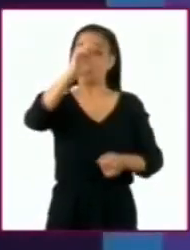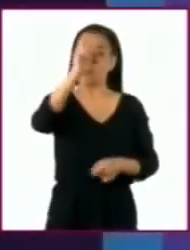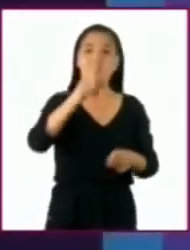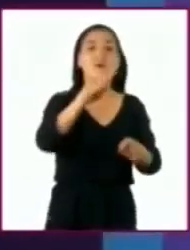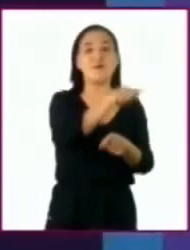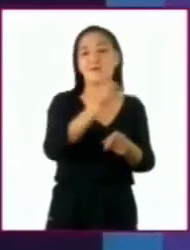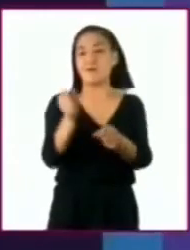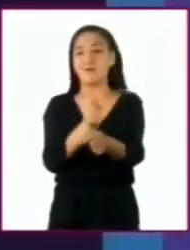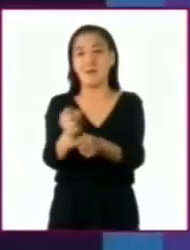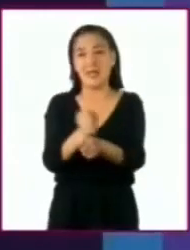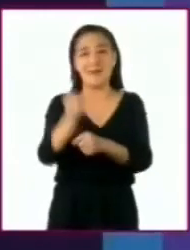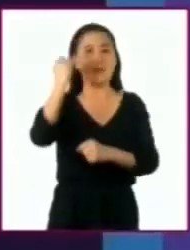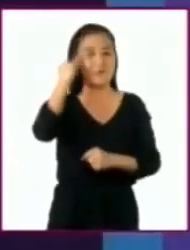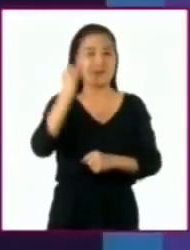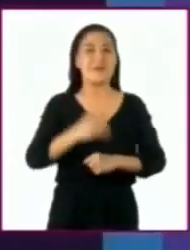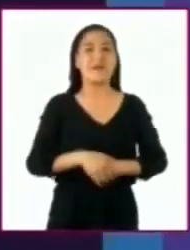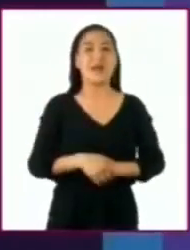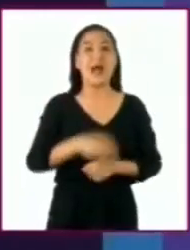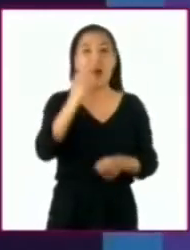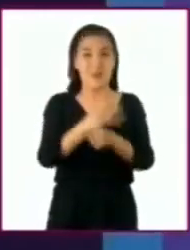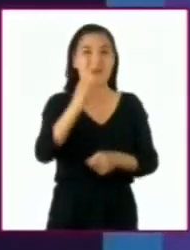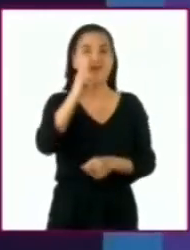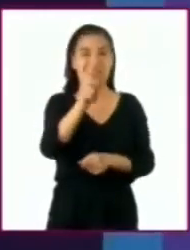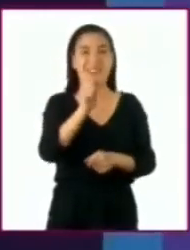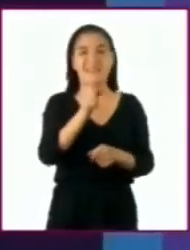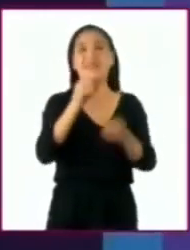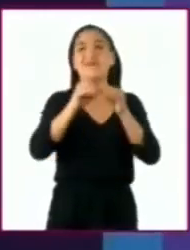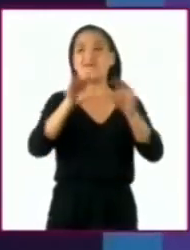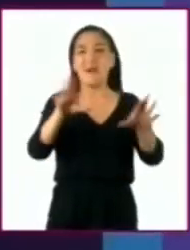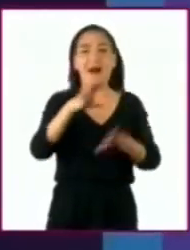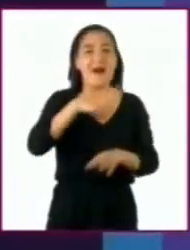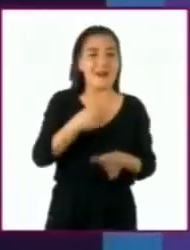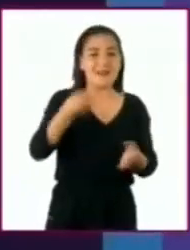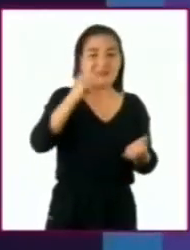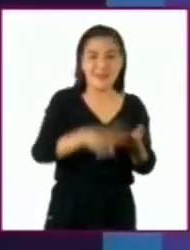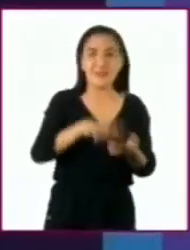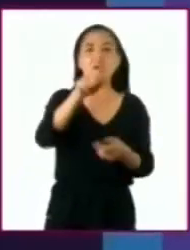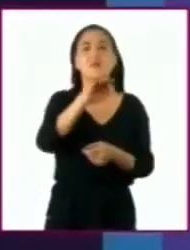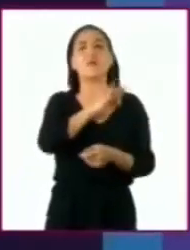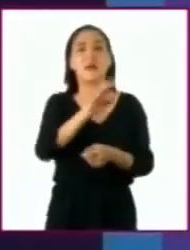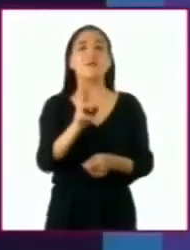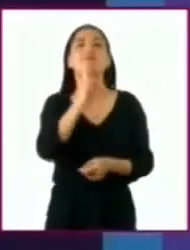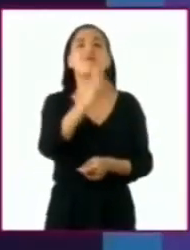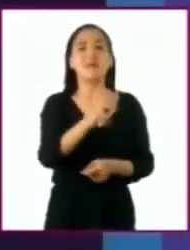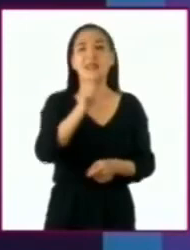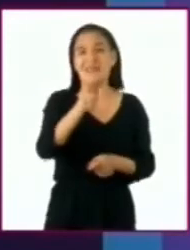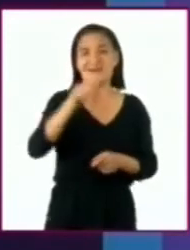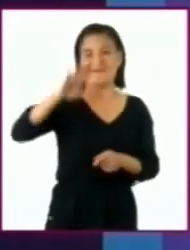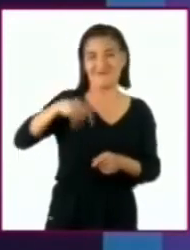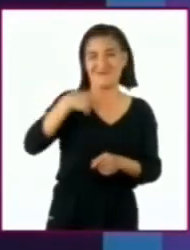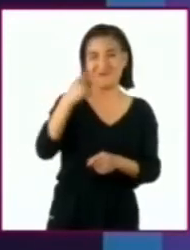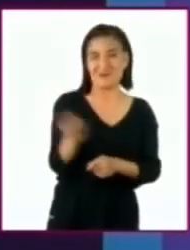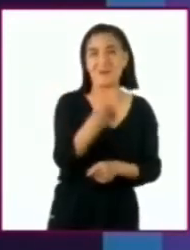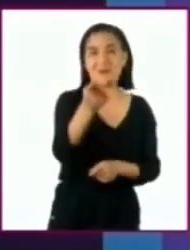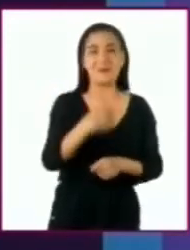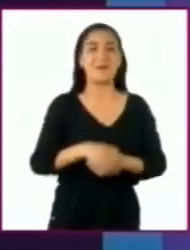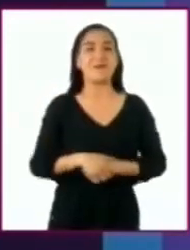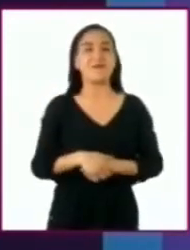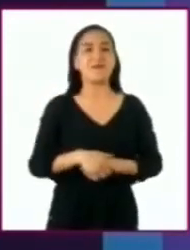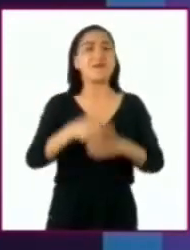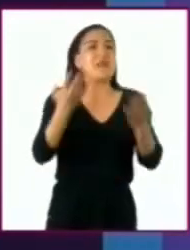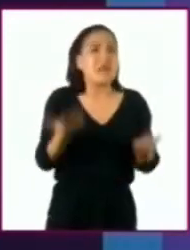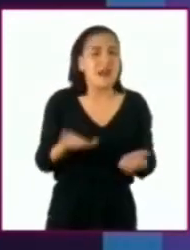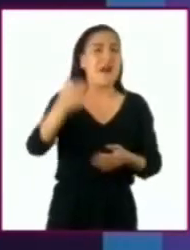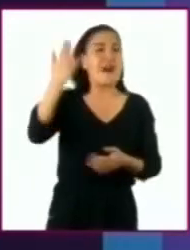información recopilada en esta sesión, pueden contestar y complementar la respuesta a la interrogante inicial. ¿En qué